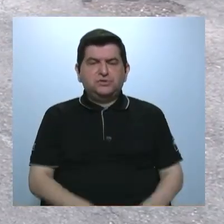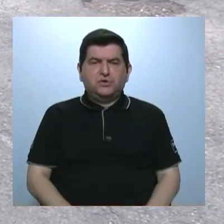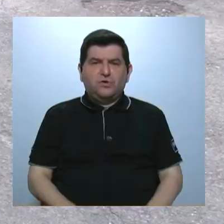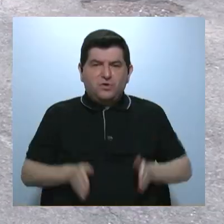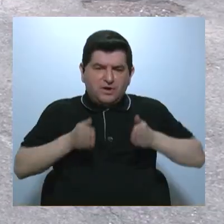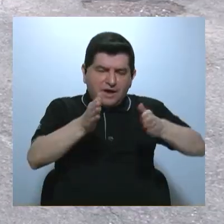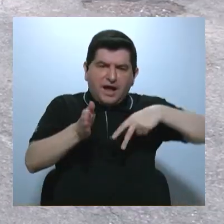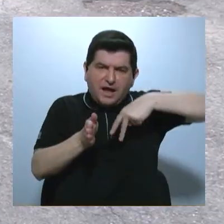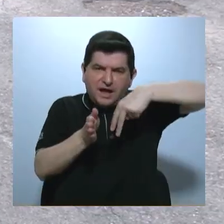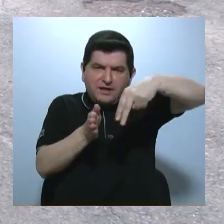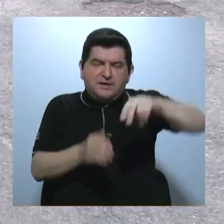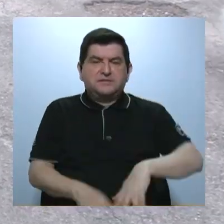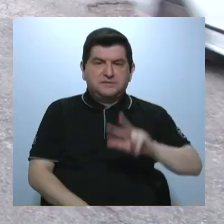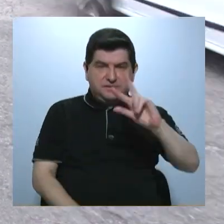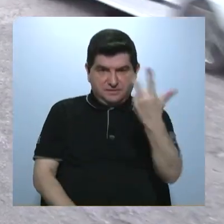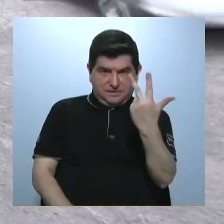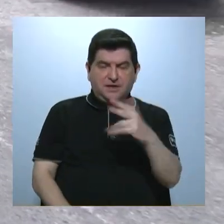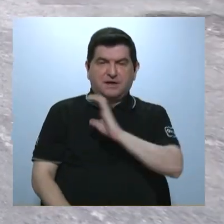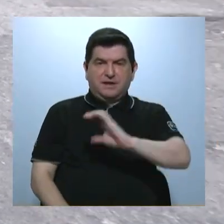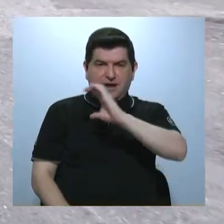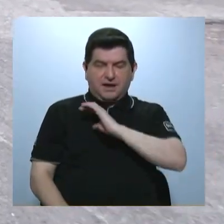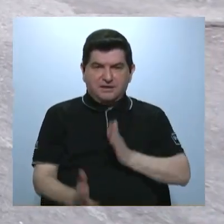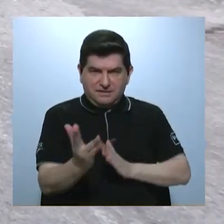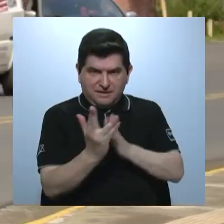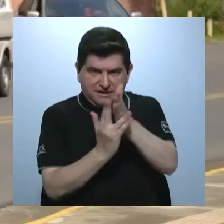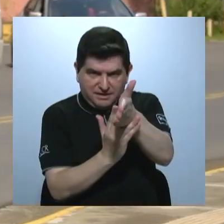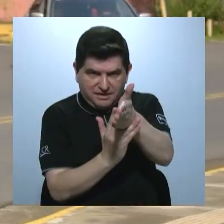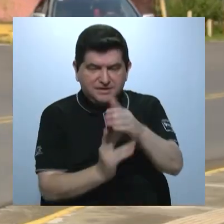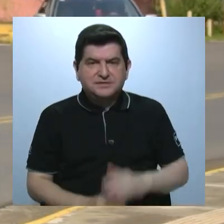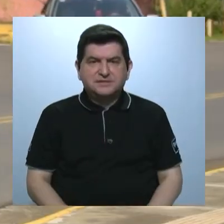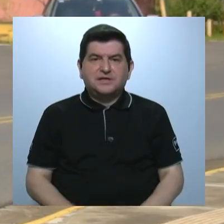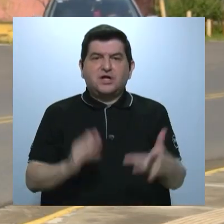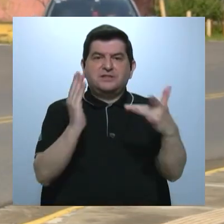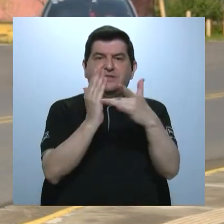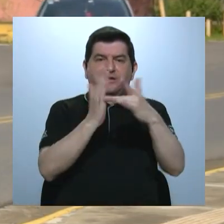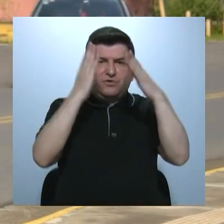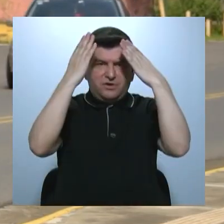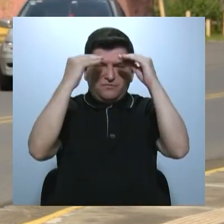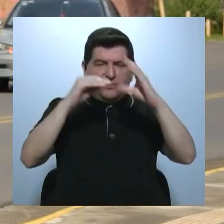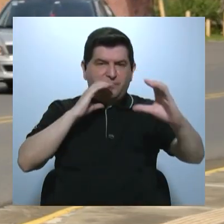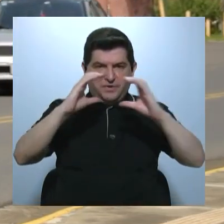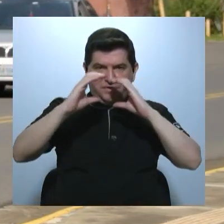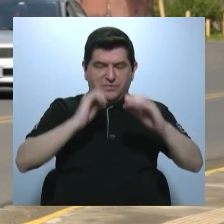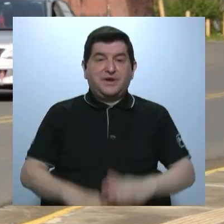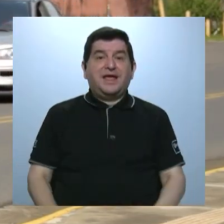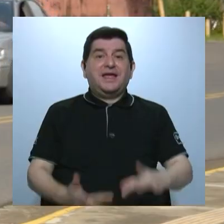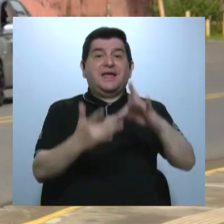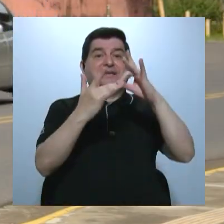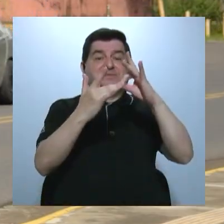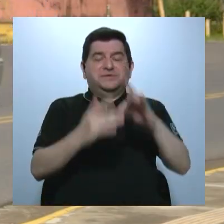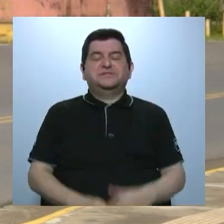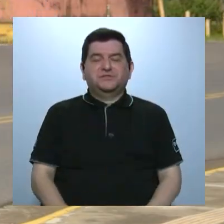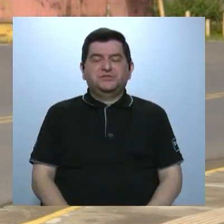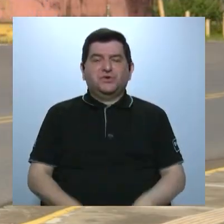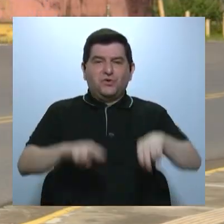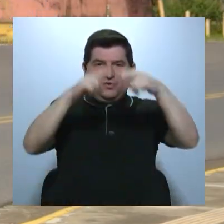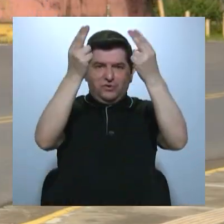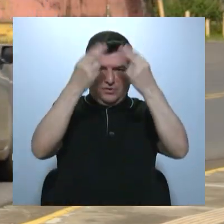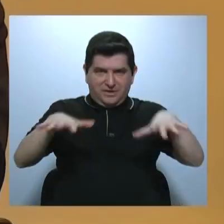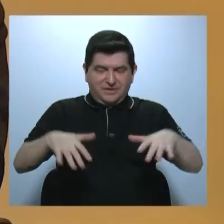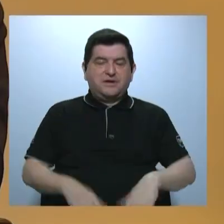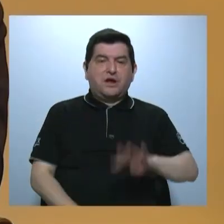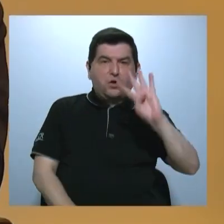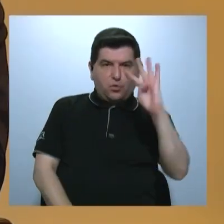demás. Tercero, la calidad y el acceso a las tecnologías de información y comunicación, en particular conectividad.